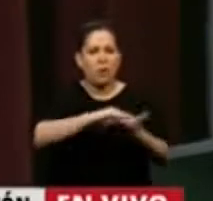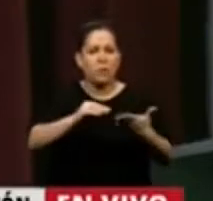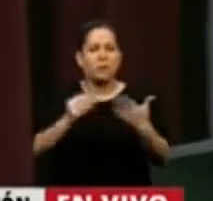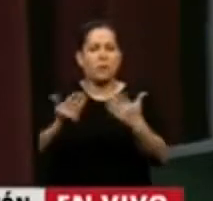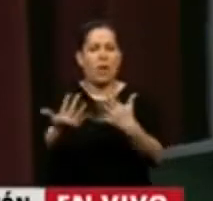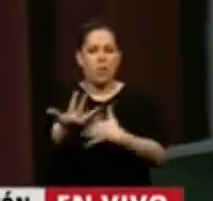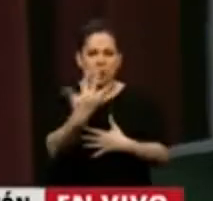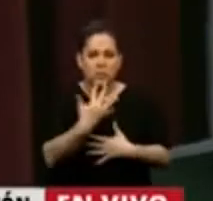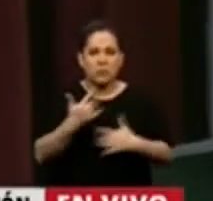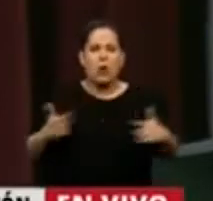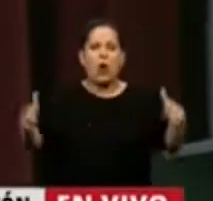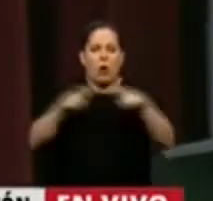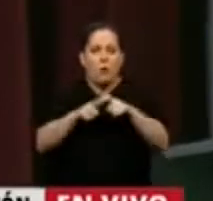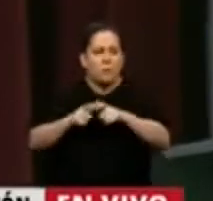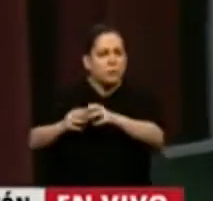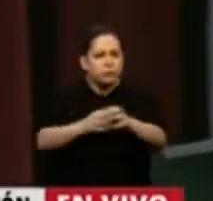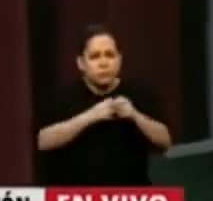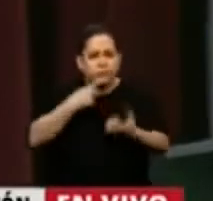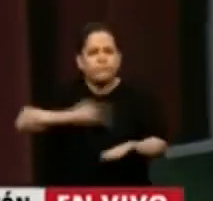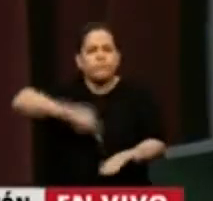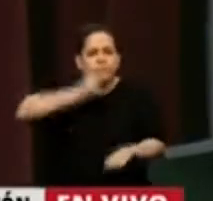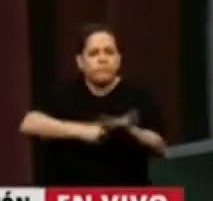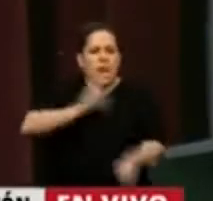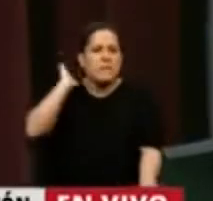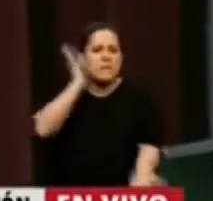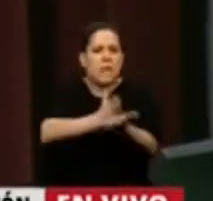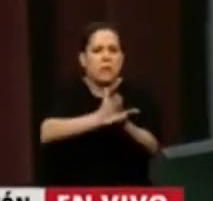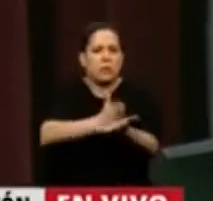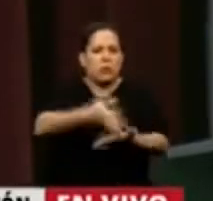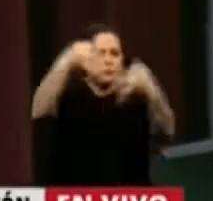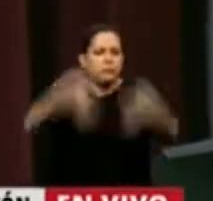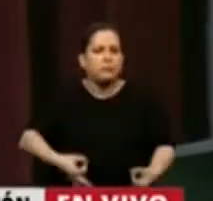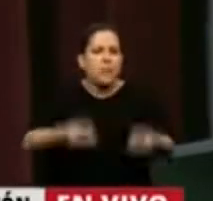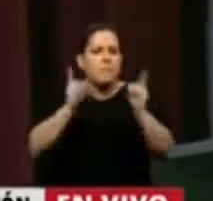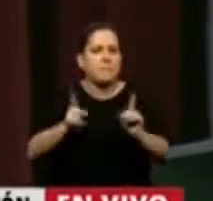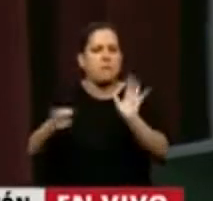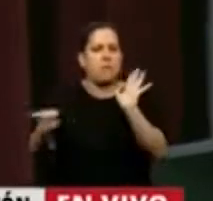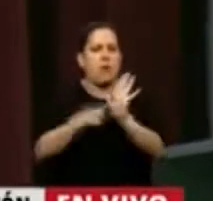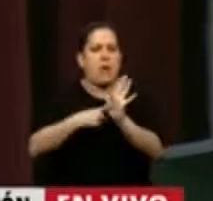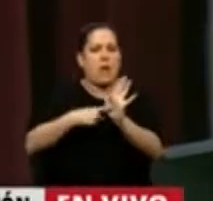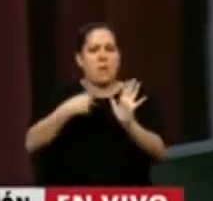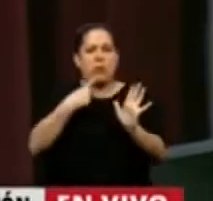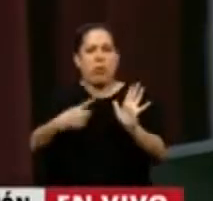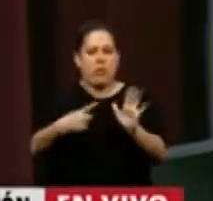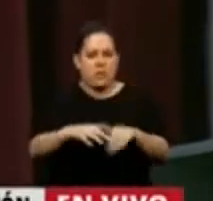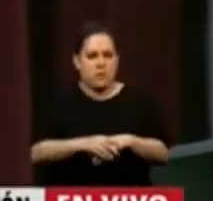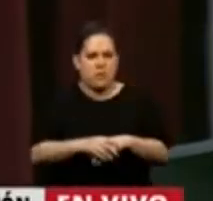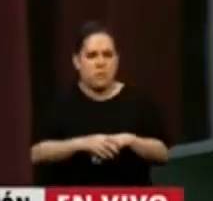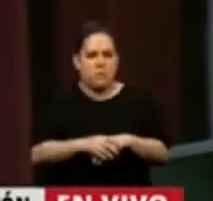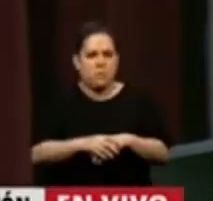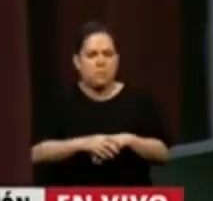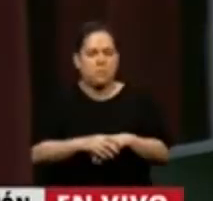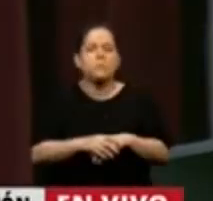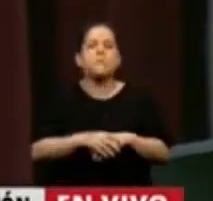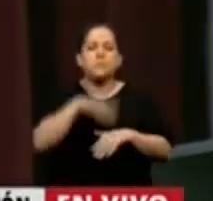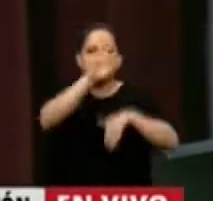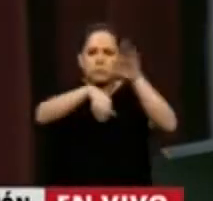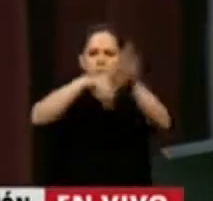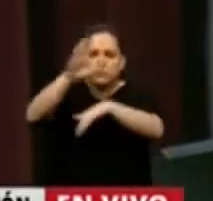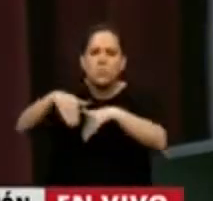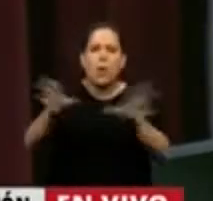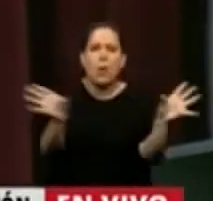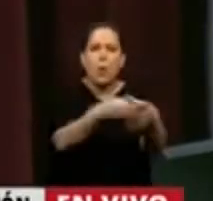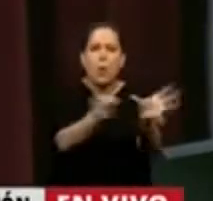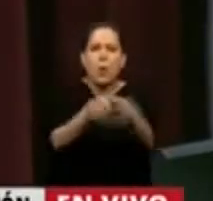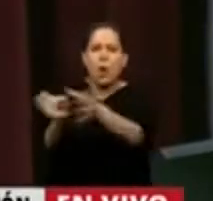esta casa para que determinen la sanción tal como lo prevé el reglamento e invitar a los